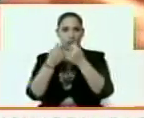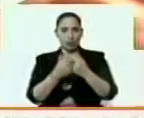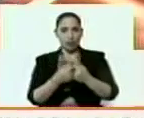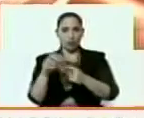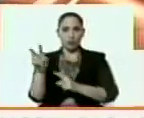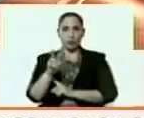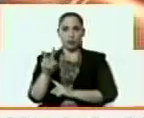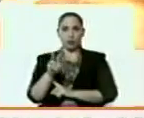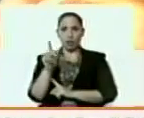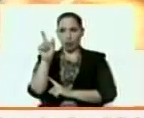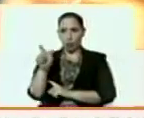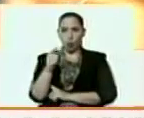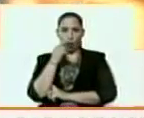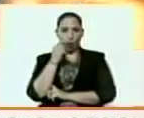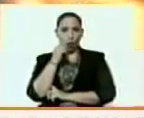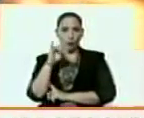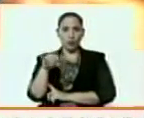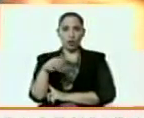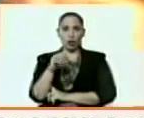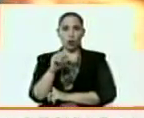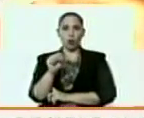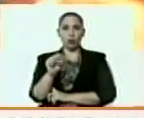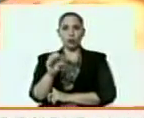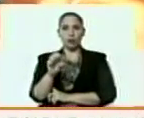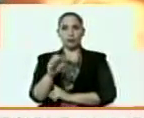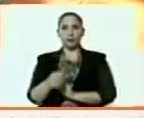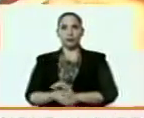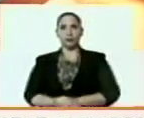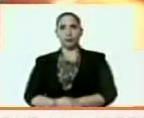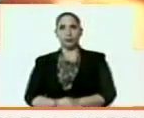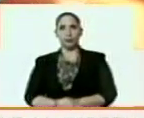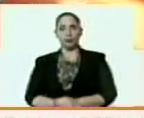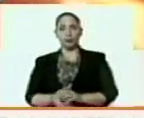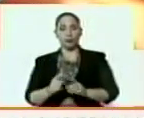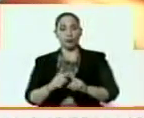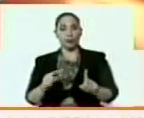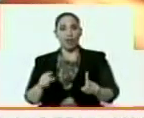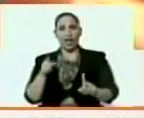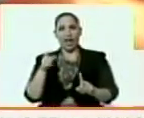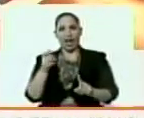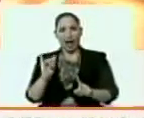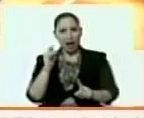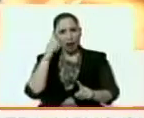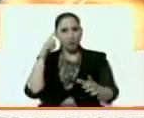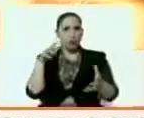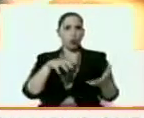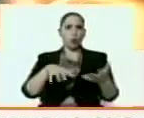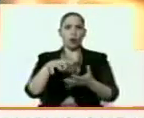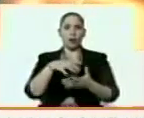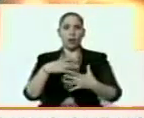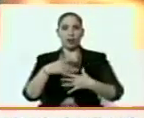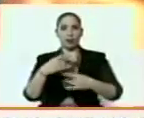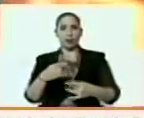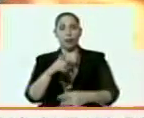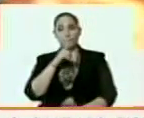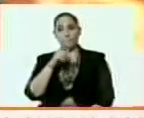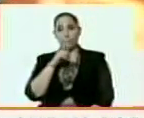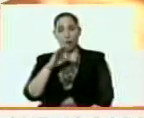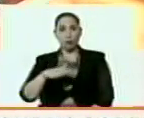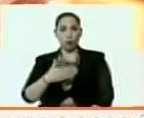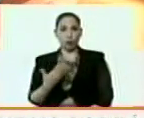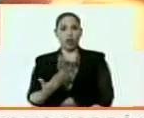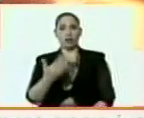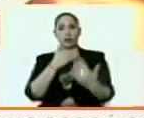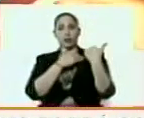este señor llamado José Ignacio Hernández. Por eso es que hay conflicto de intereses. Mal podía él representar